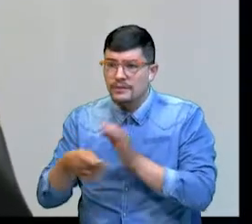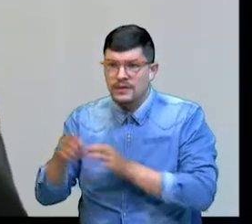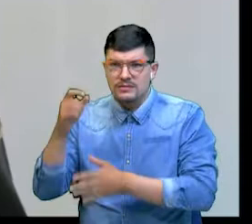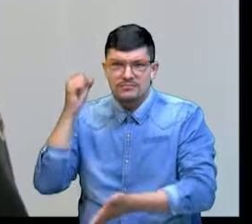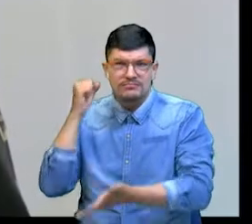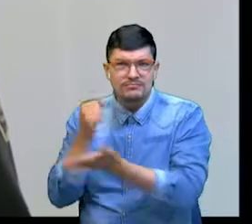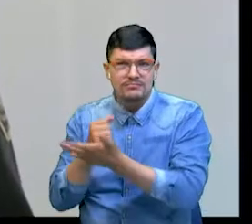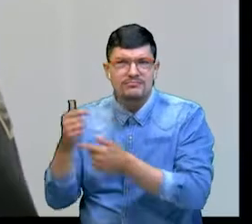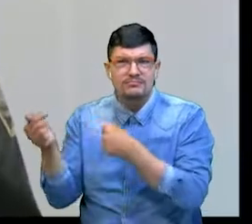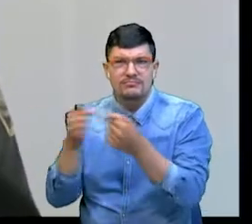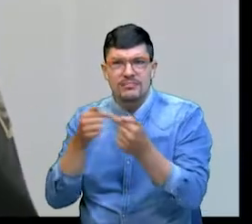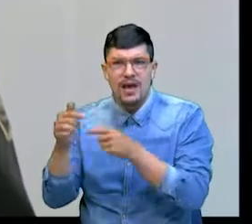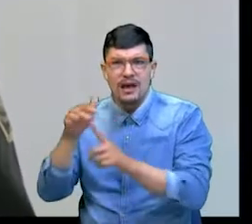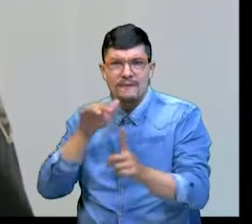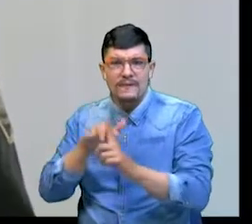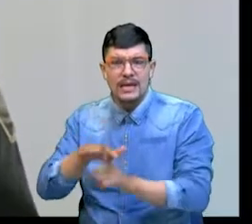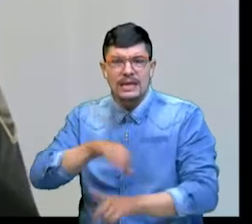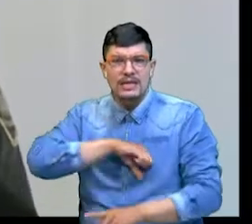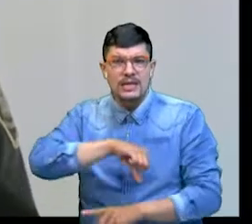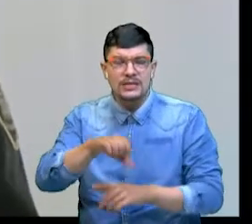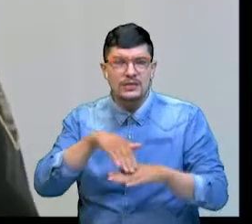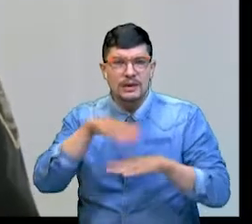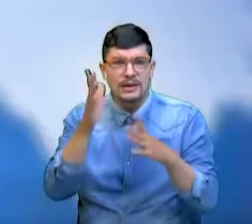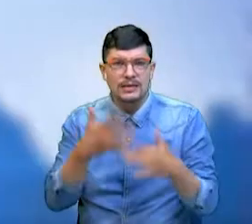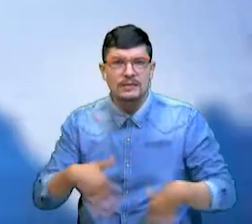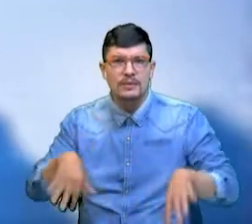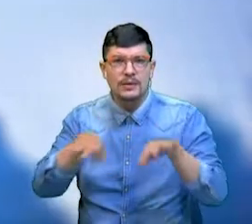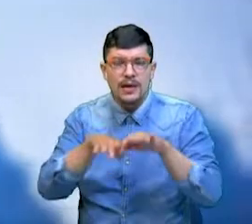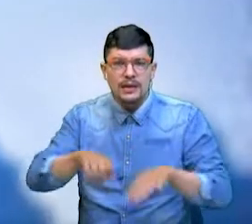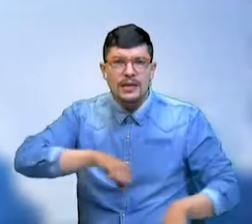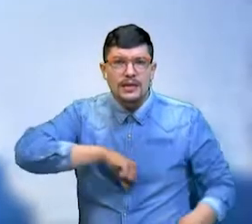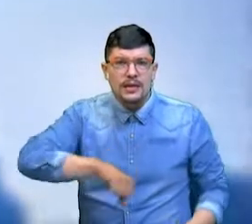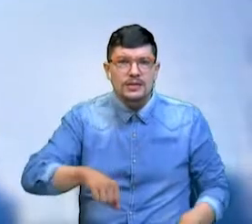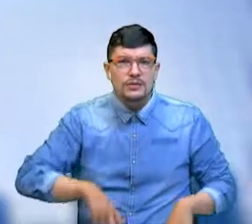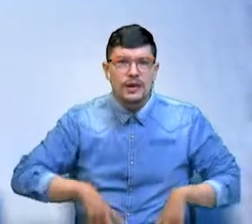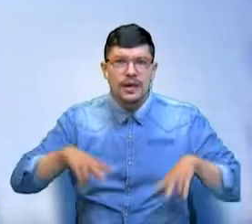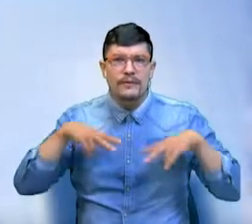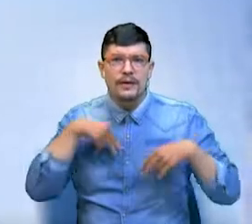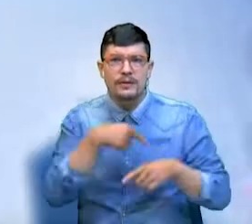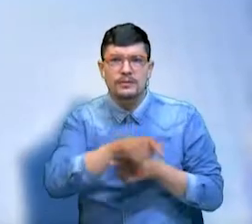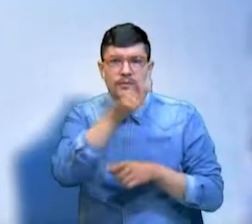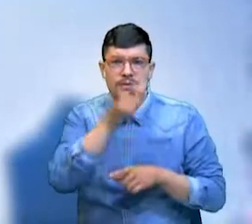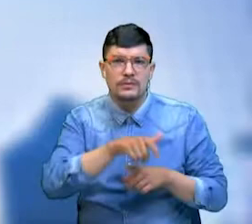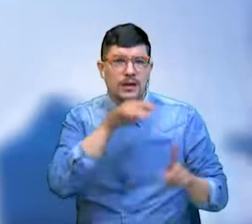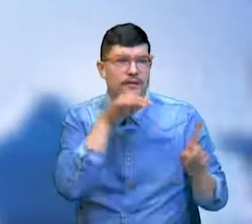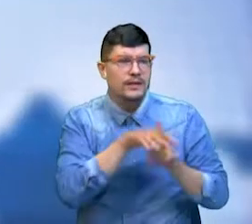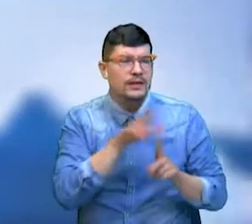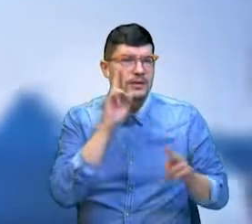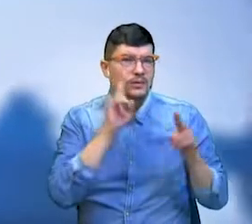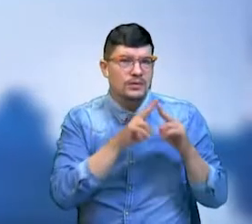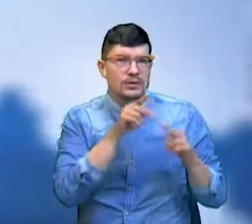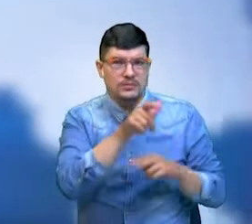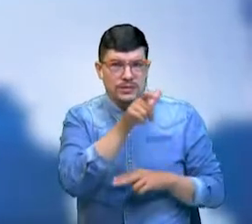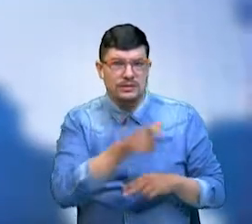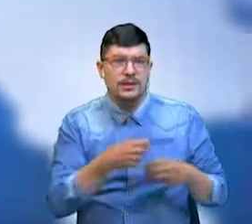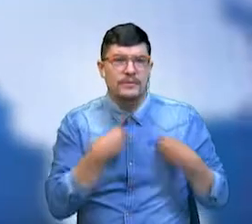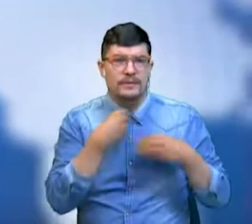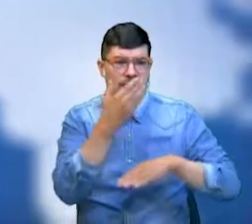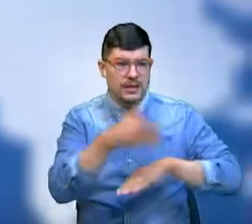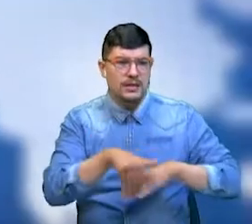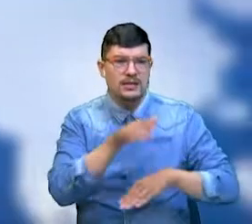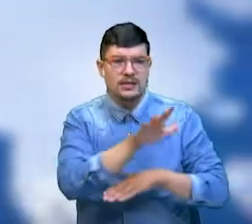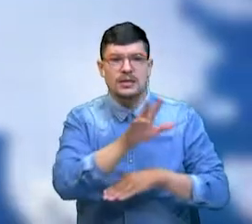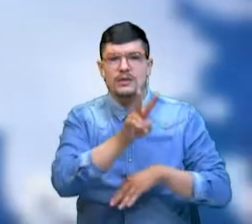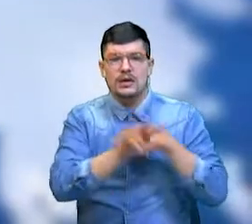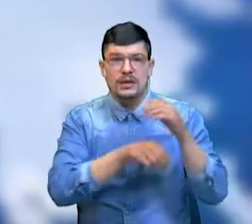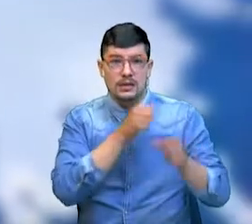sacrifique el derecho fundamental más preciado, como es el de la vida. Sobre el agresor, se conoce que era un habitante de la calle de 52 años de